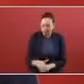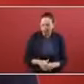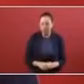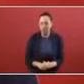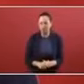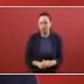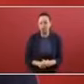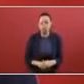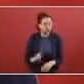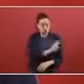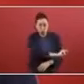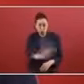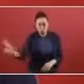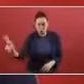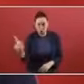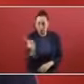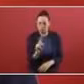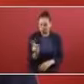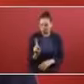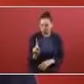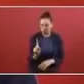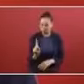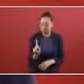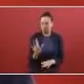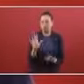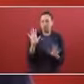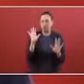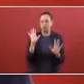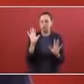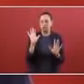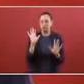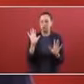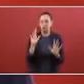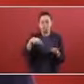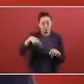no generalizo, o sea, pero aquí sí,